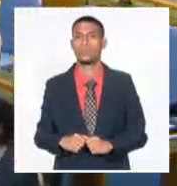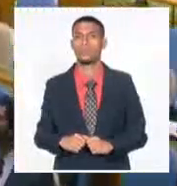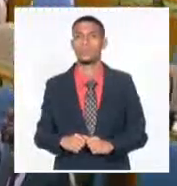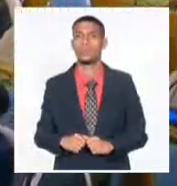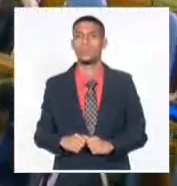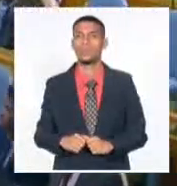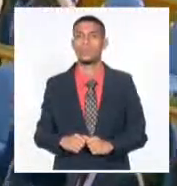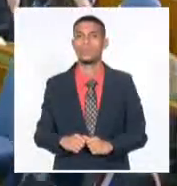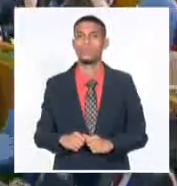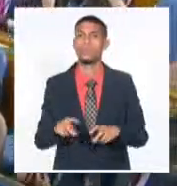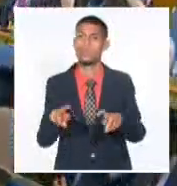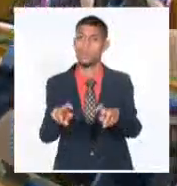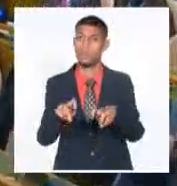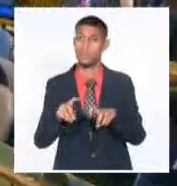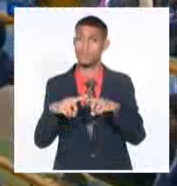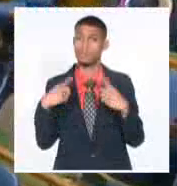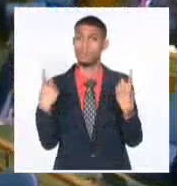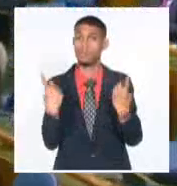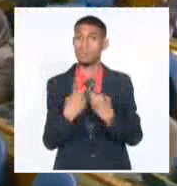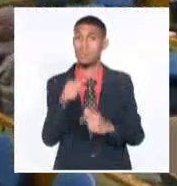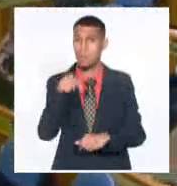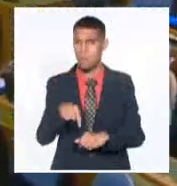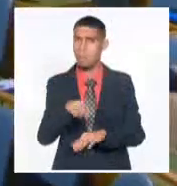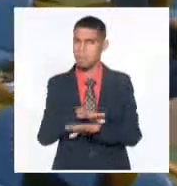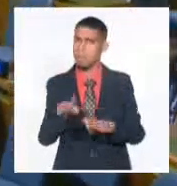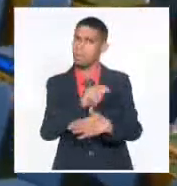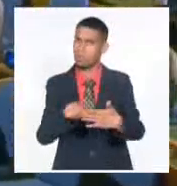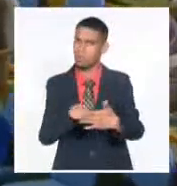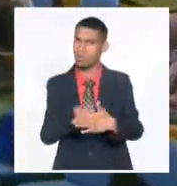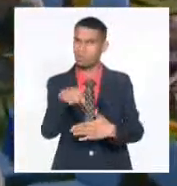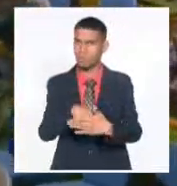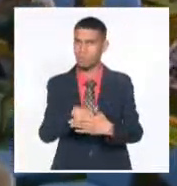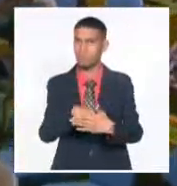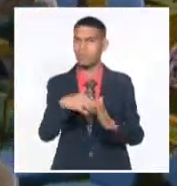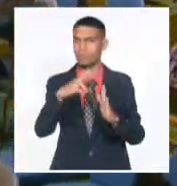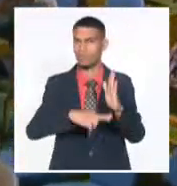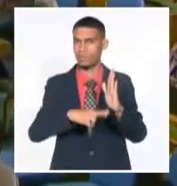La Asamblea General está procediendo a votar el proyecto de resolución